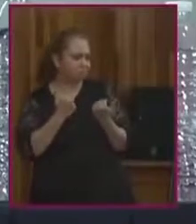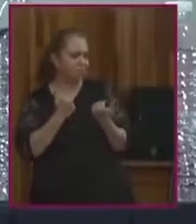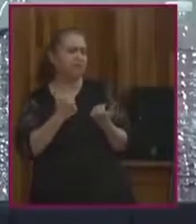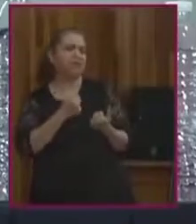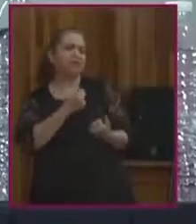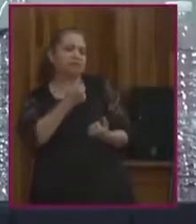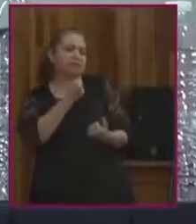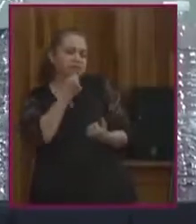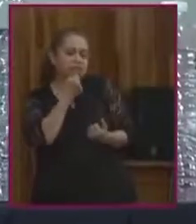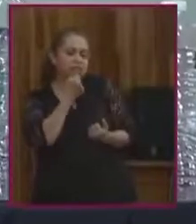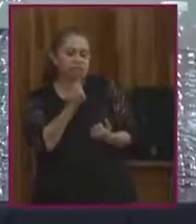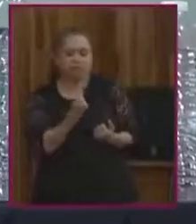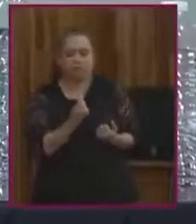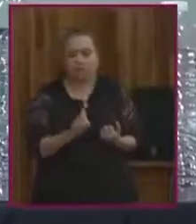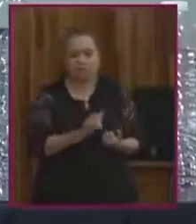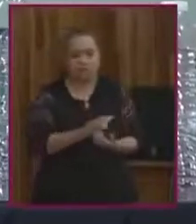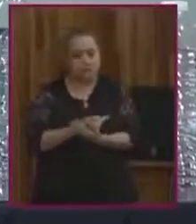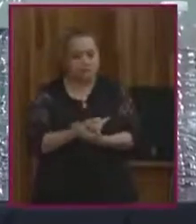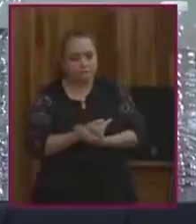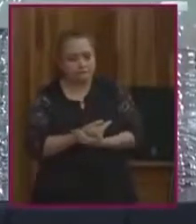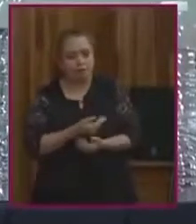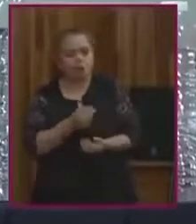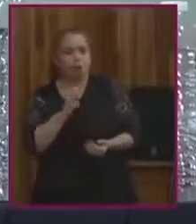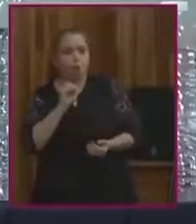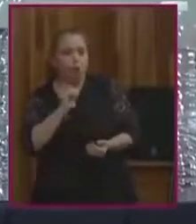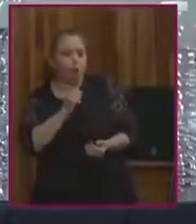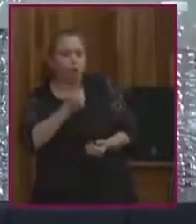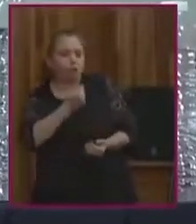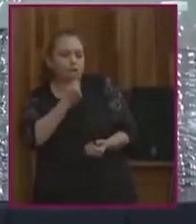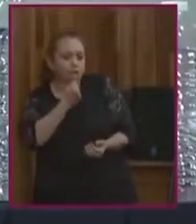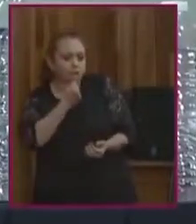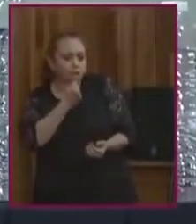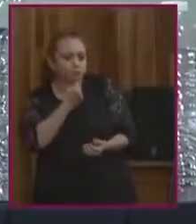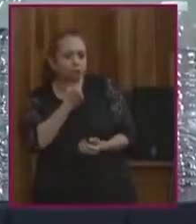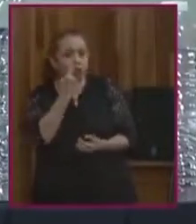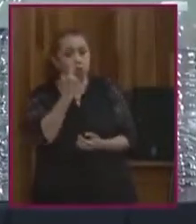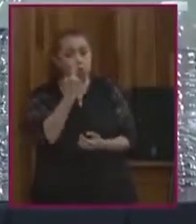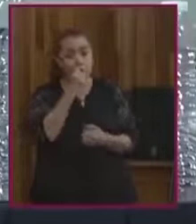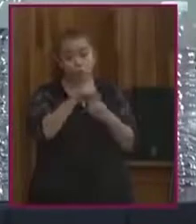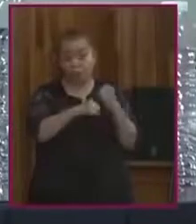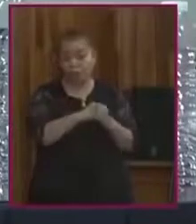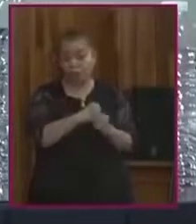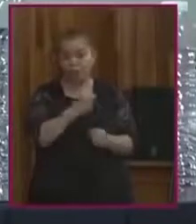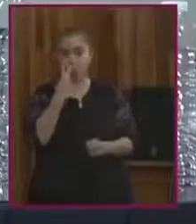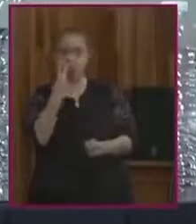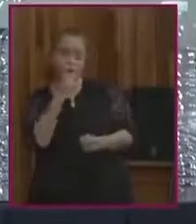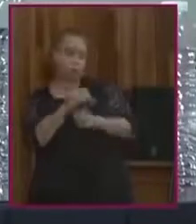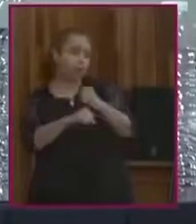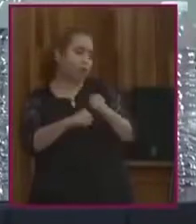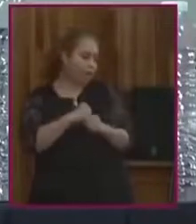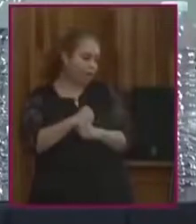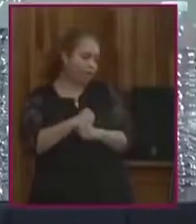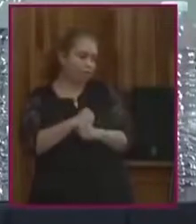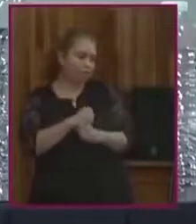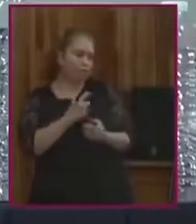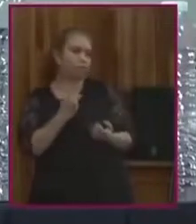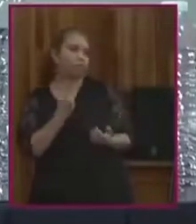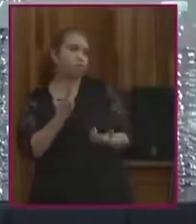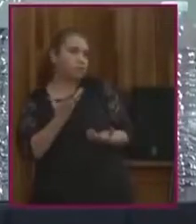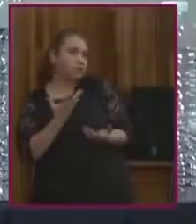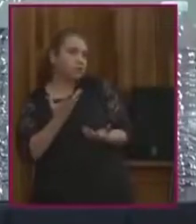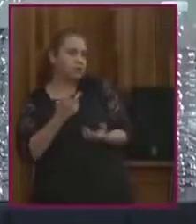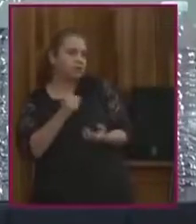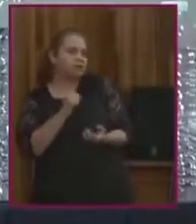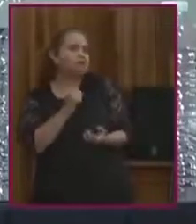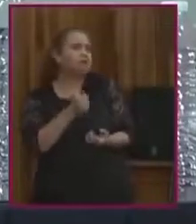bebés y se tratan de niños de 1 año, de 2 años, es decir, de